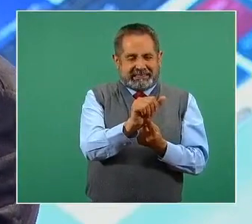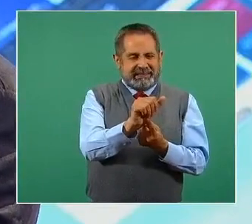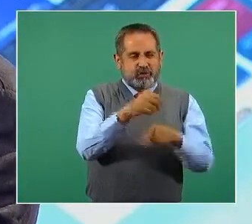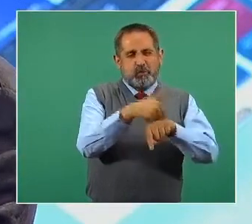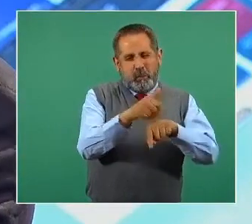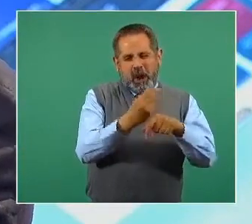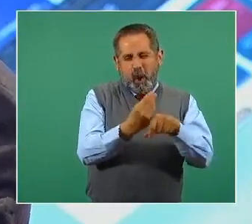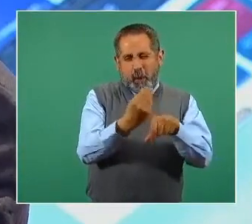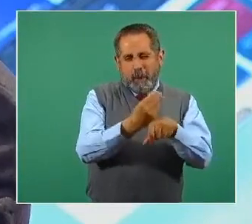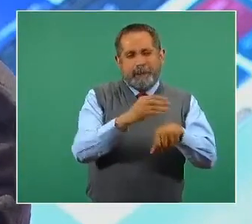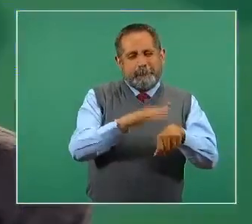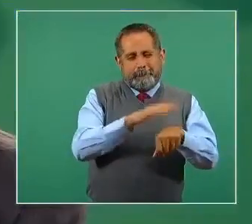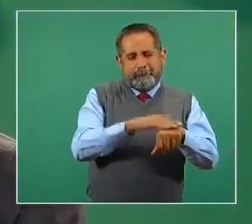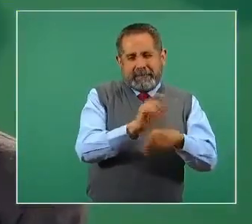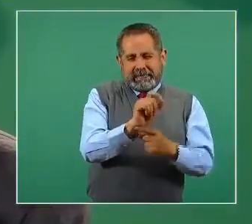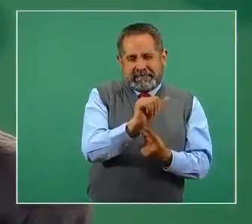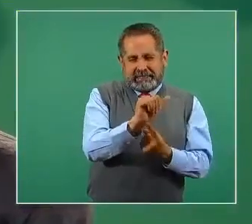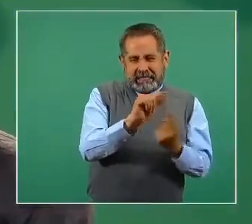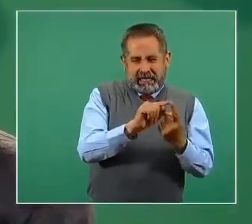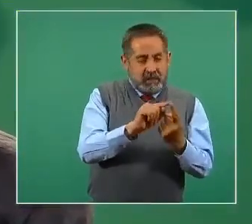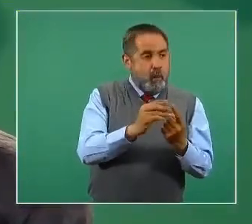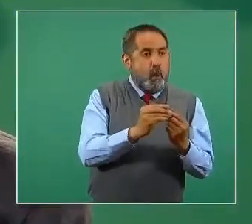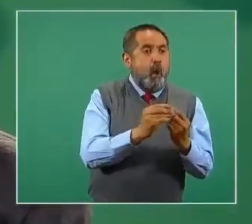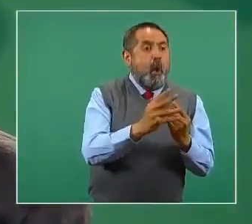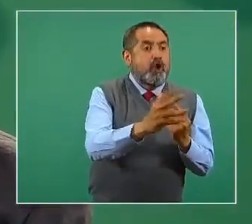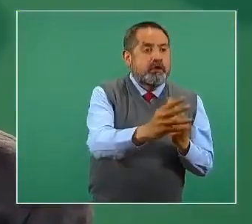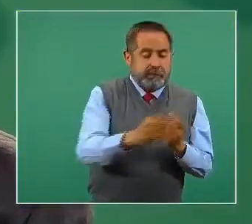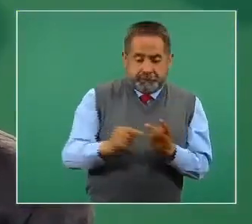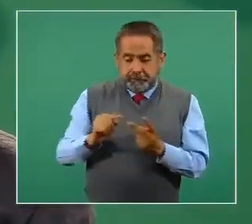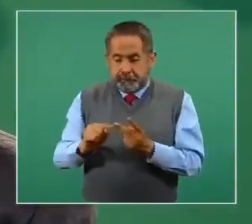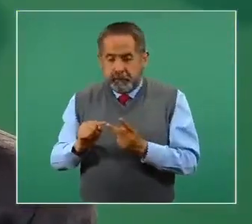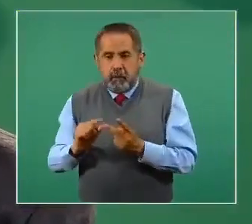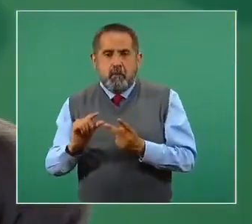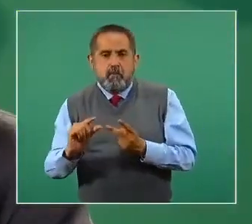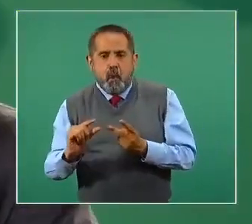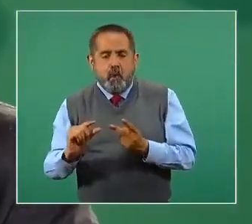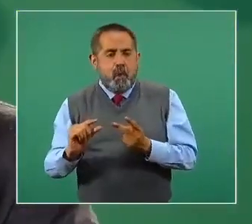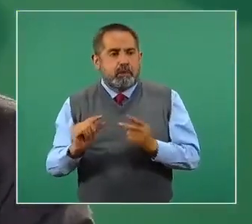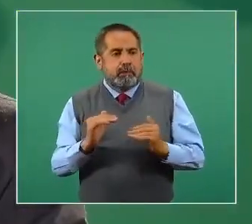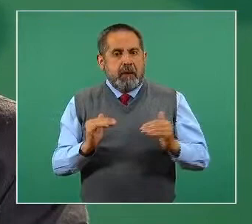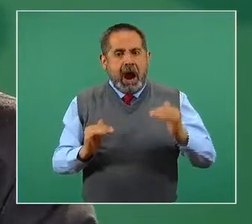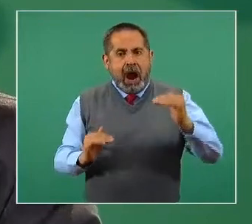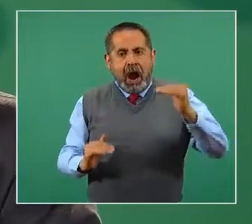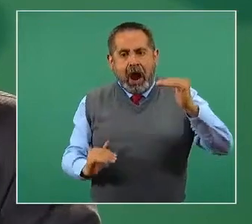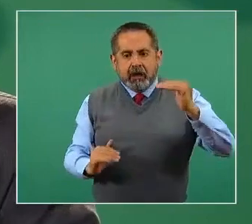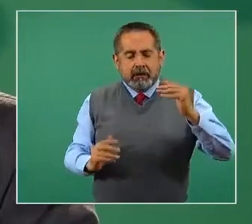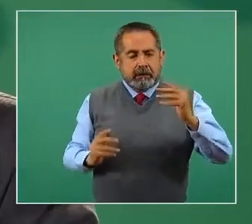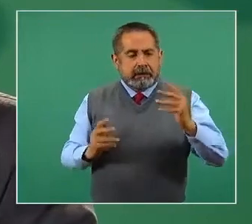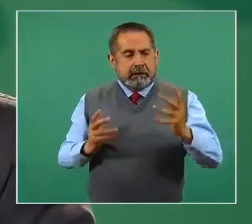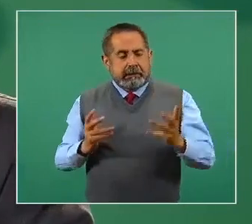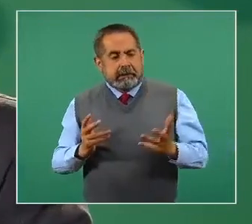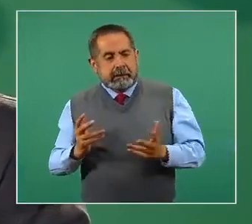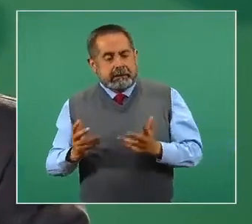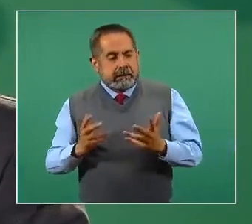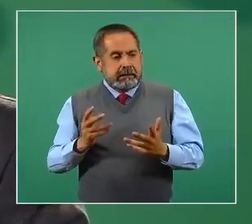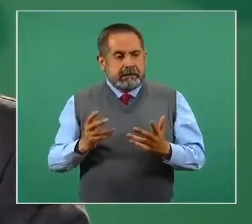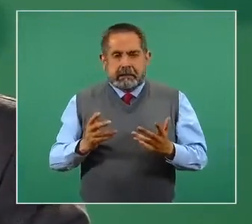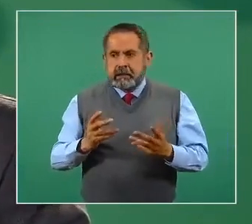con respecto a la cantidad de segundas dosis que se lograron fabricar. Entonces, el reto que enfrenta en este